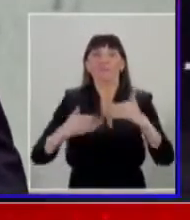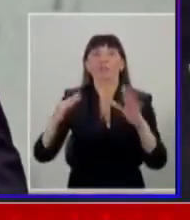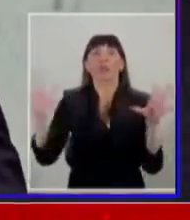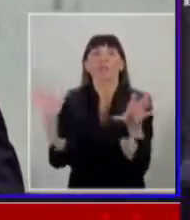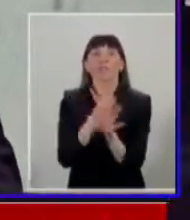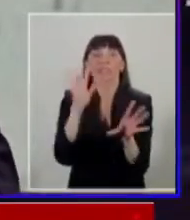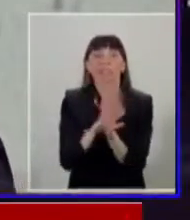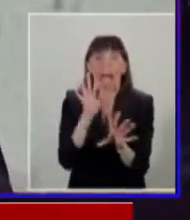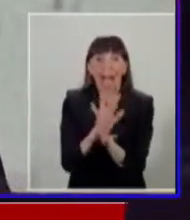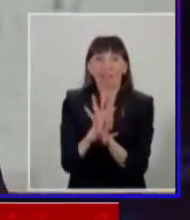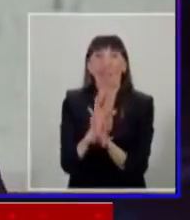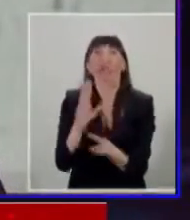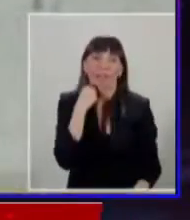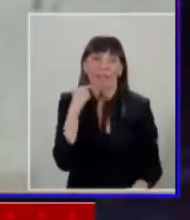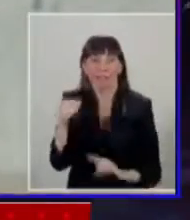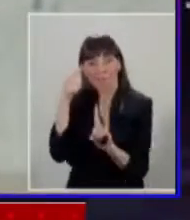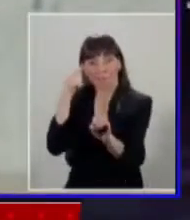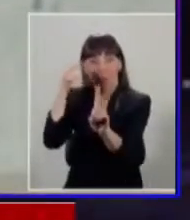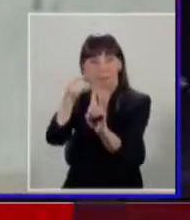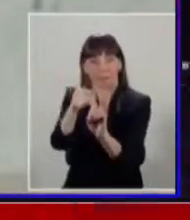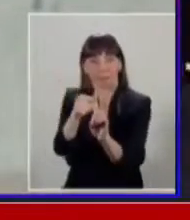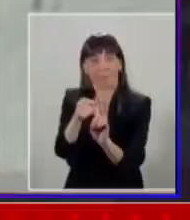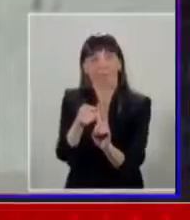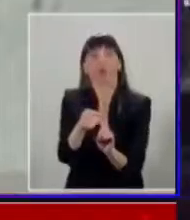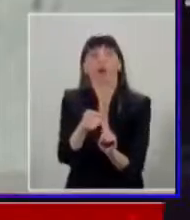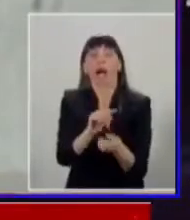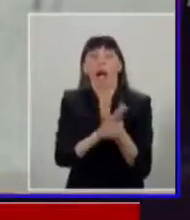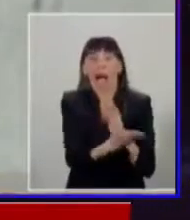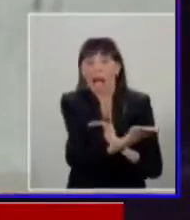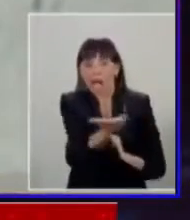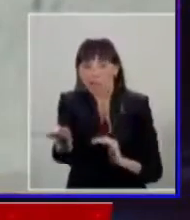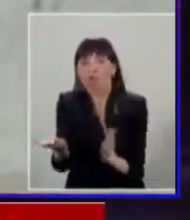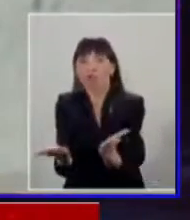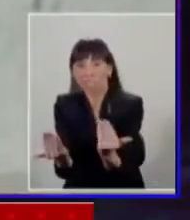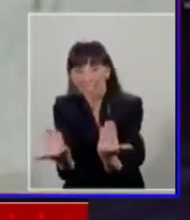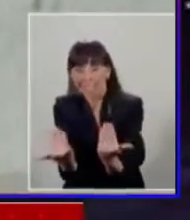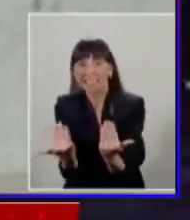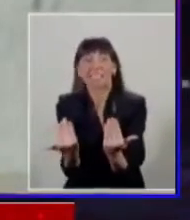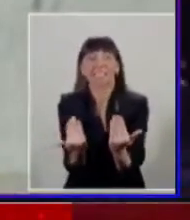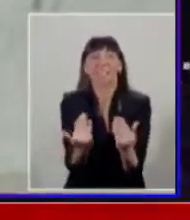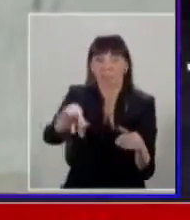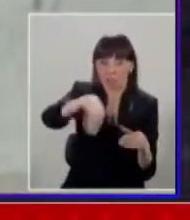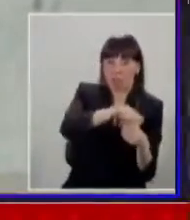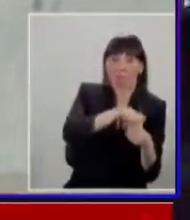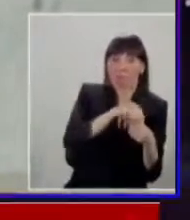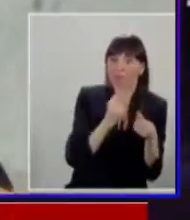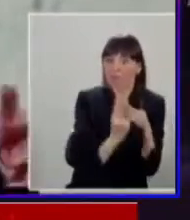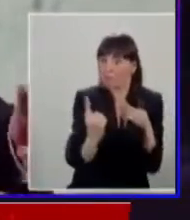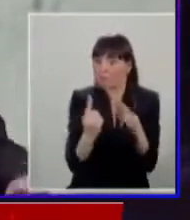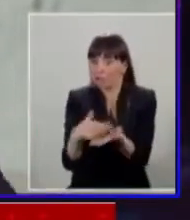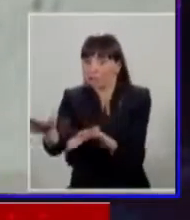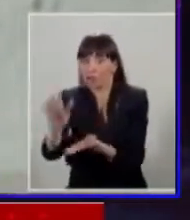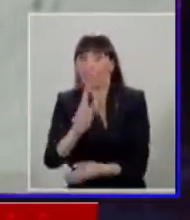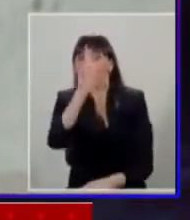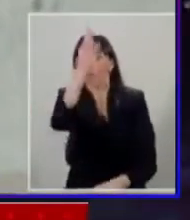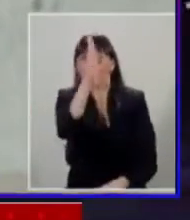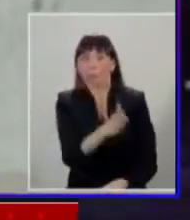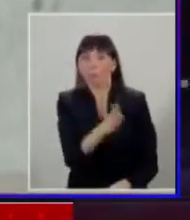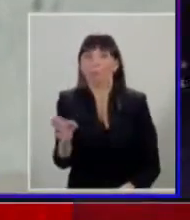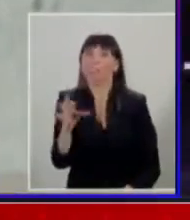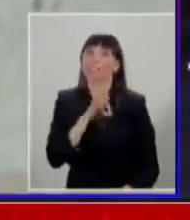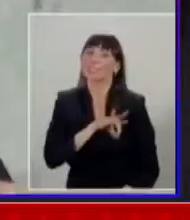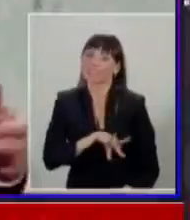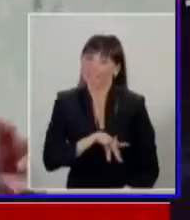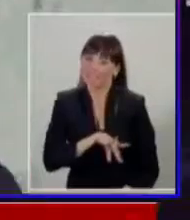de que ya sabemos ya que hacer un campo poco tiempo atrás se anunció una gran reforma que debemos sacar el limpio de esta cuenta pública